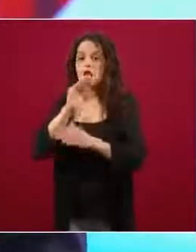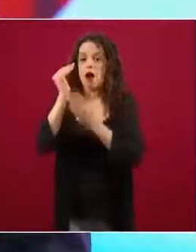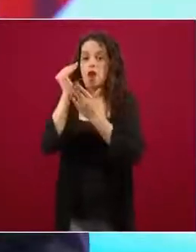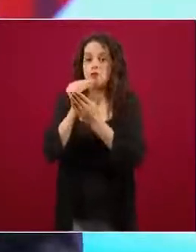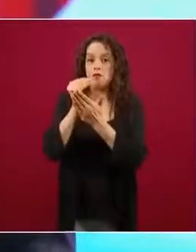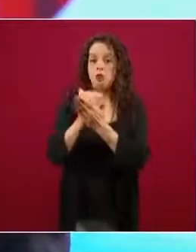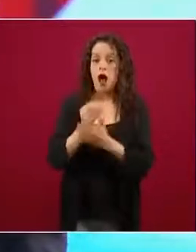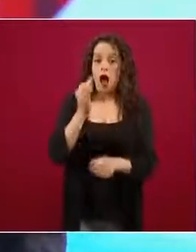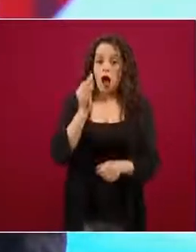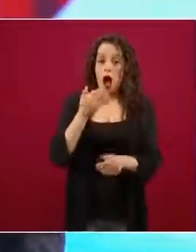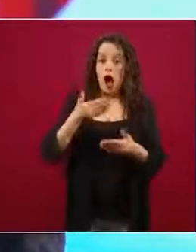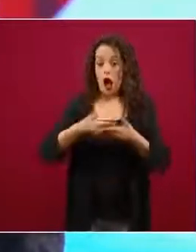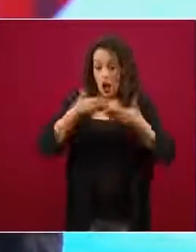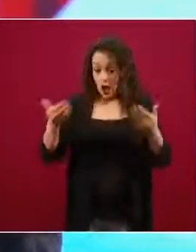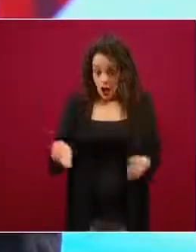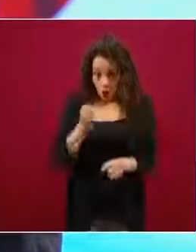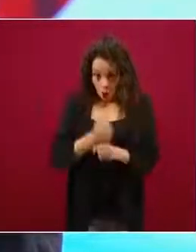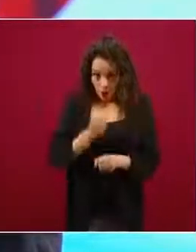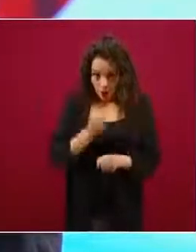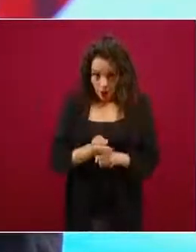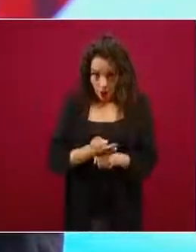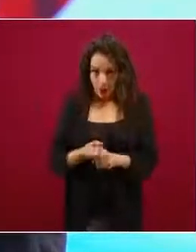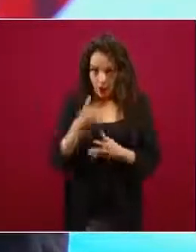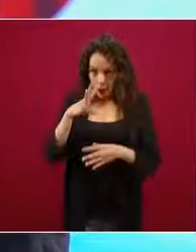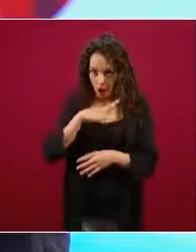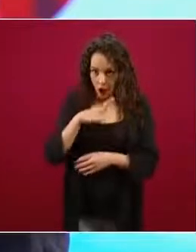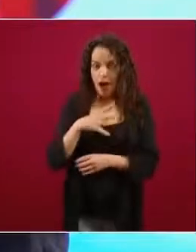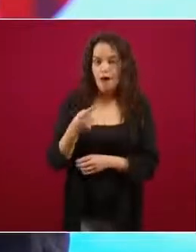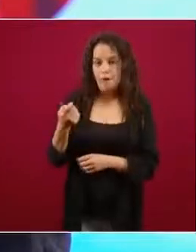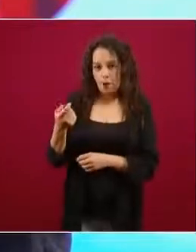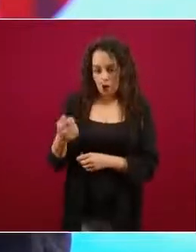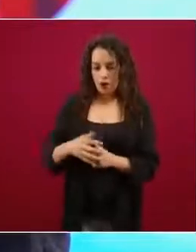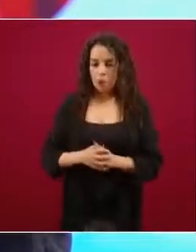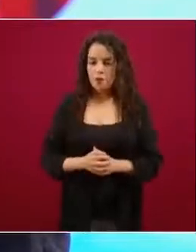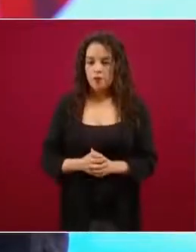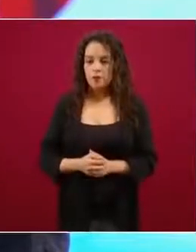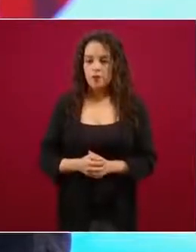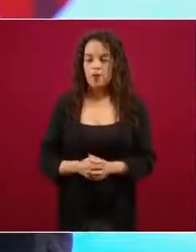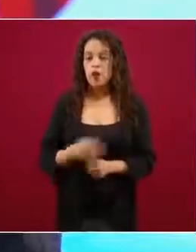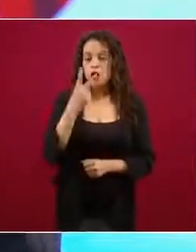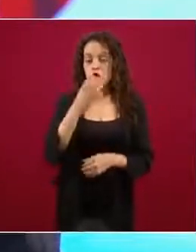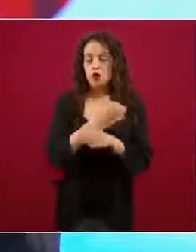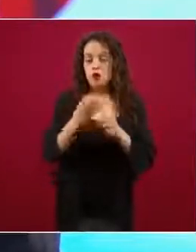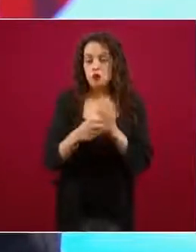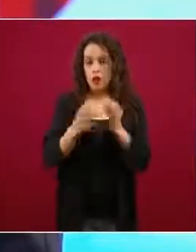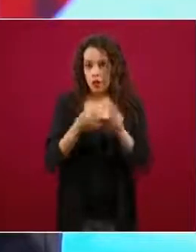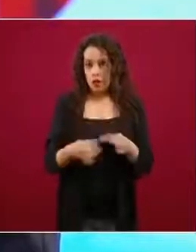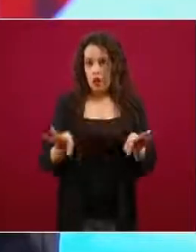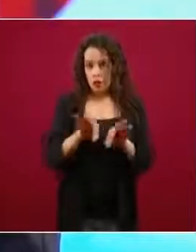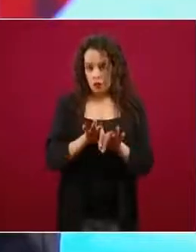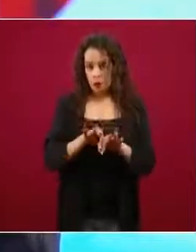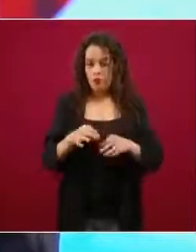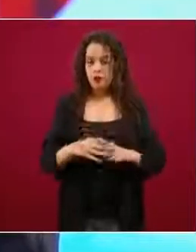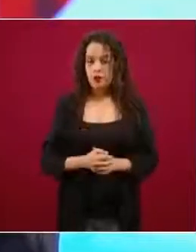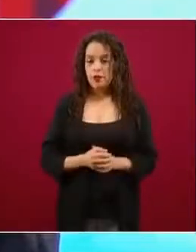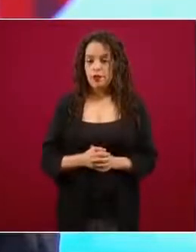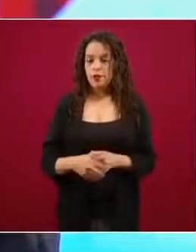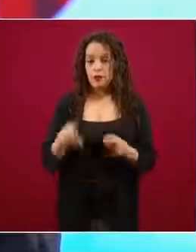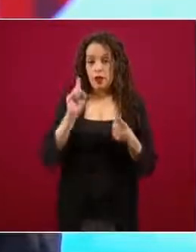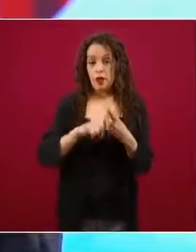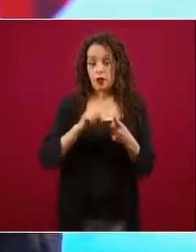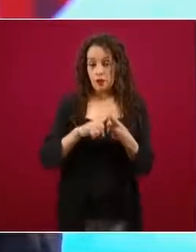ahorita. Hay varios elementos, quisiera destacar dos. Uno no es tan alentador